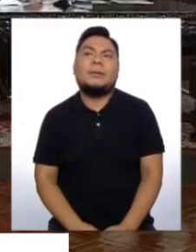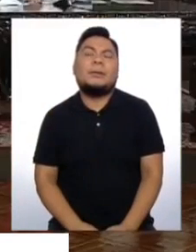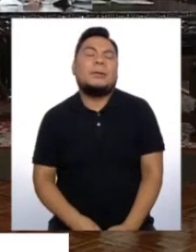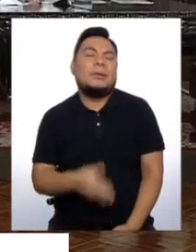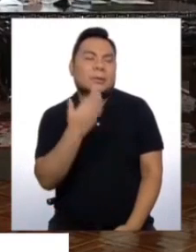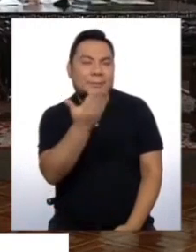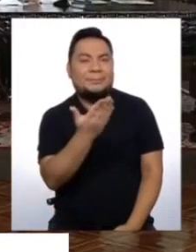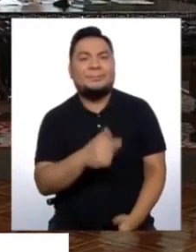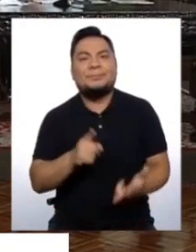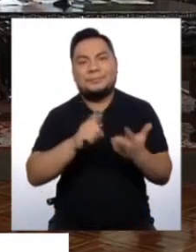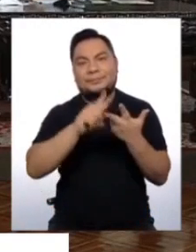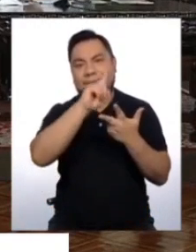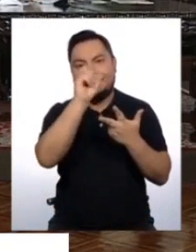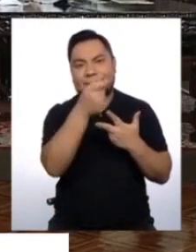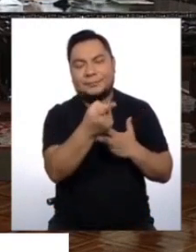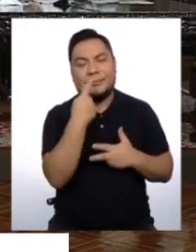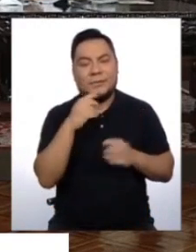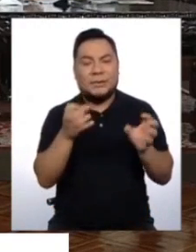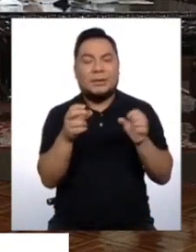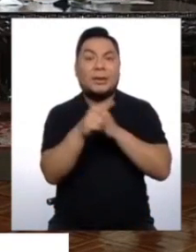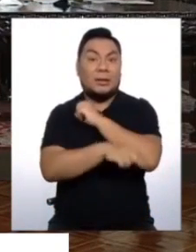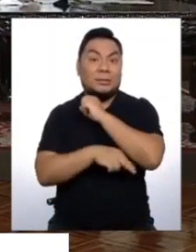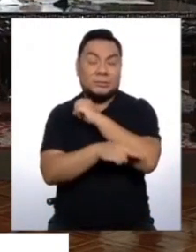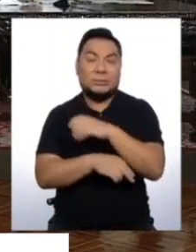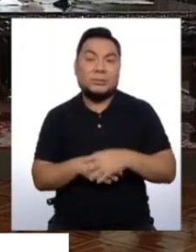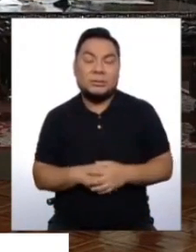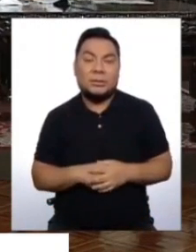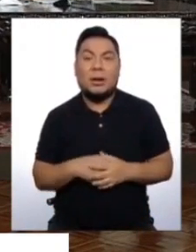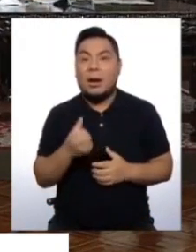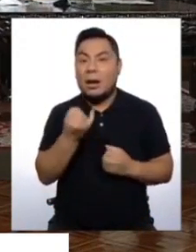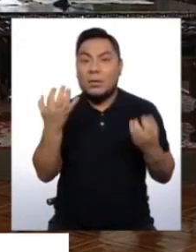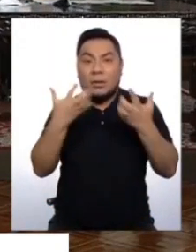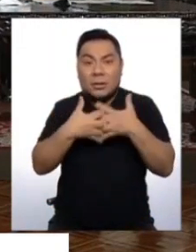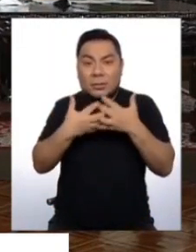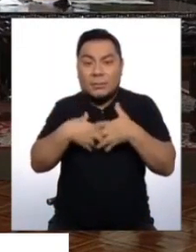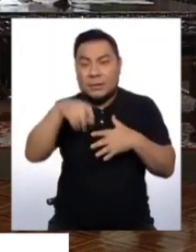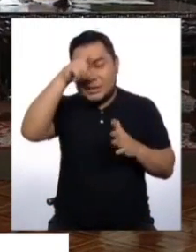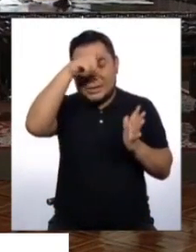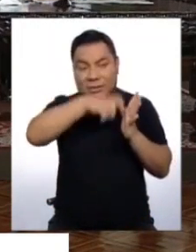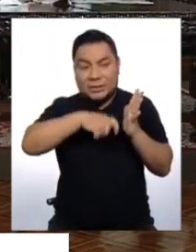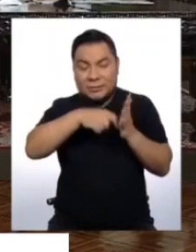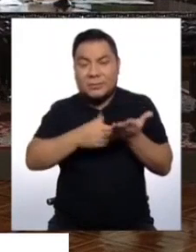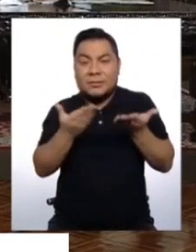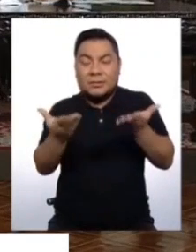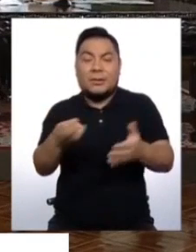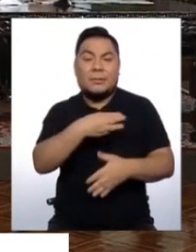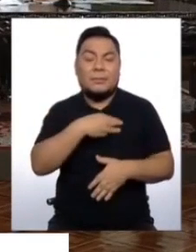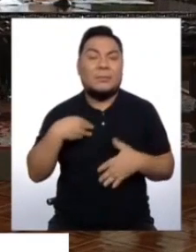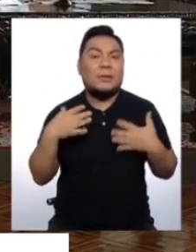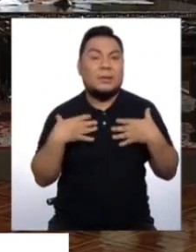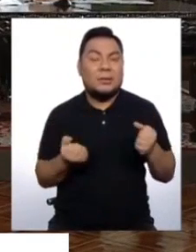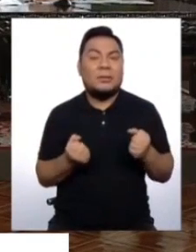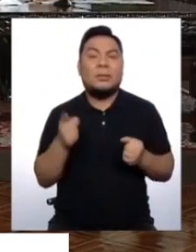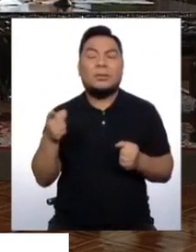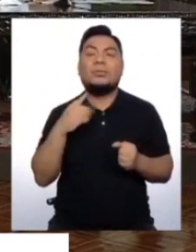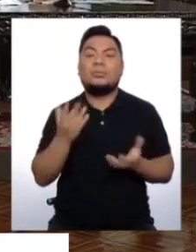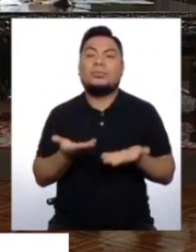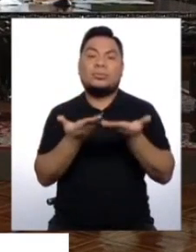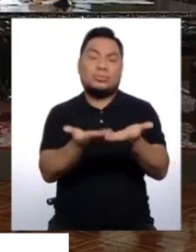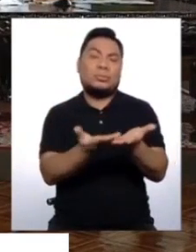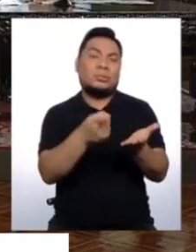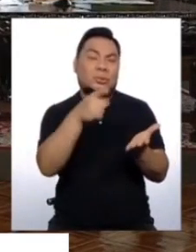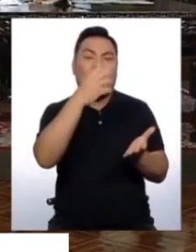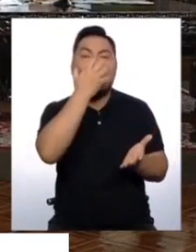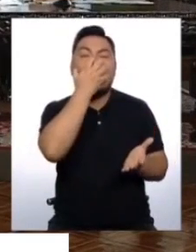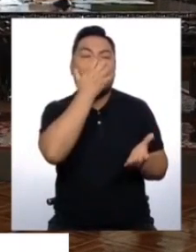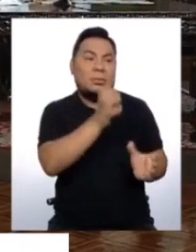La tercera pregunta es de Radio Nacional. Algunas empresas mineras han puesto a disposición del Ministerio de Salud sus plantas de generación